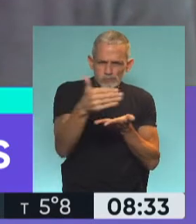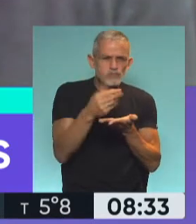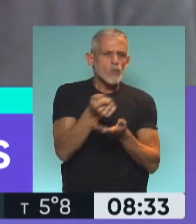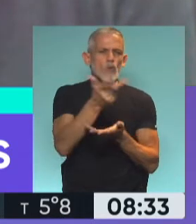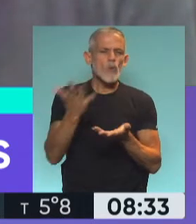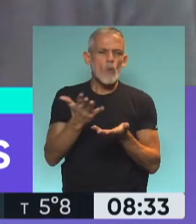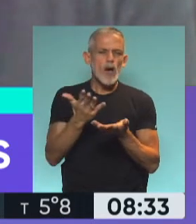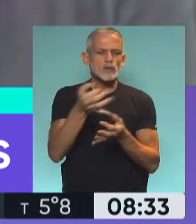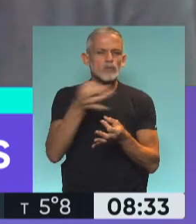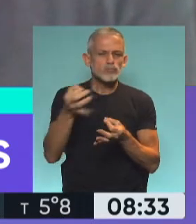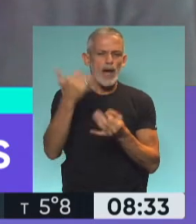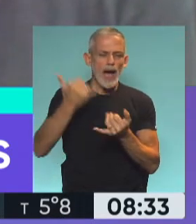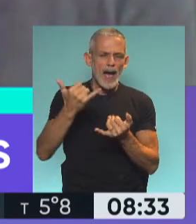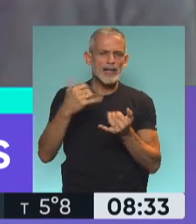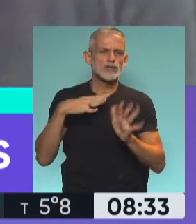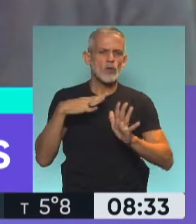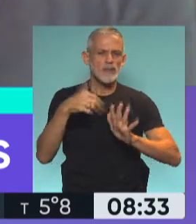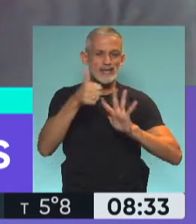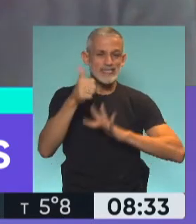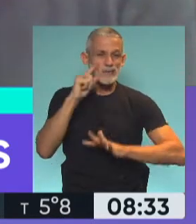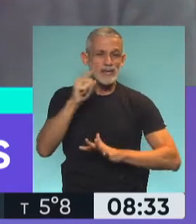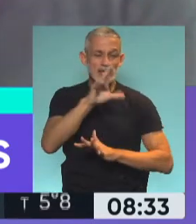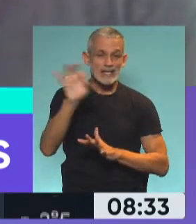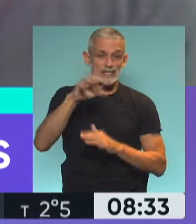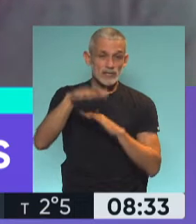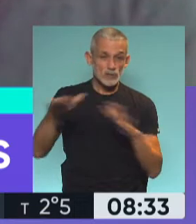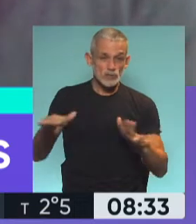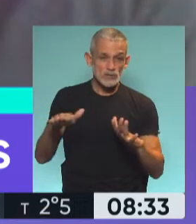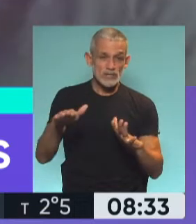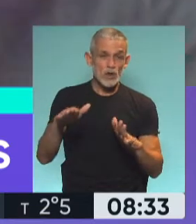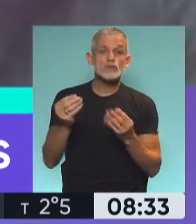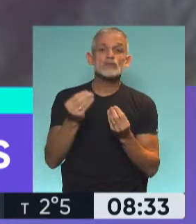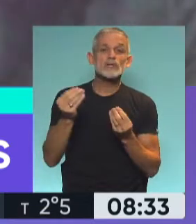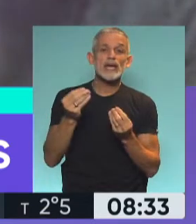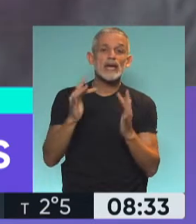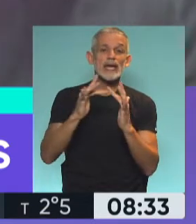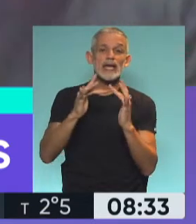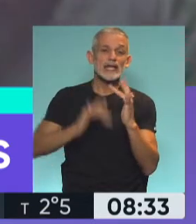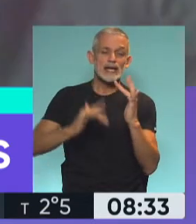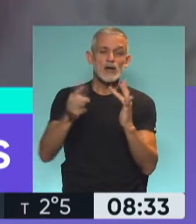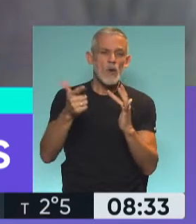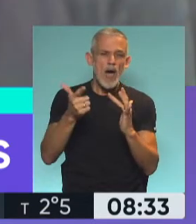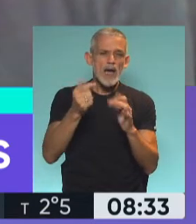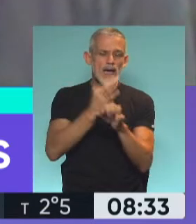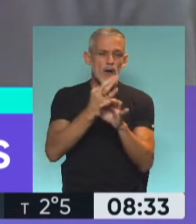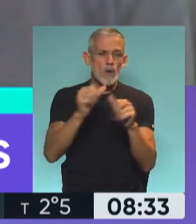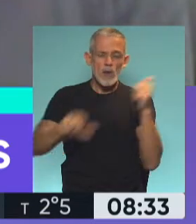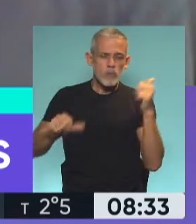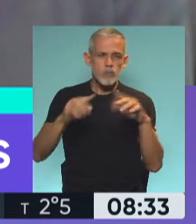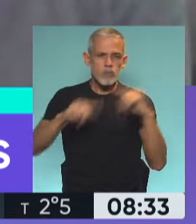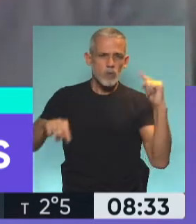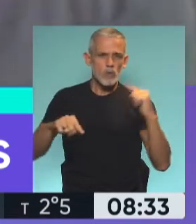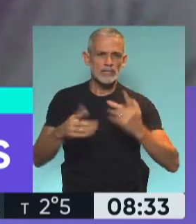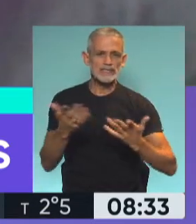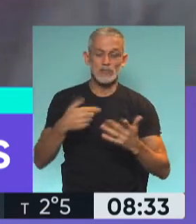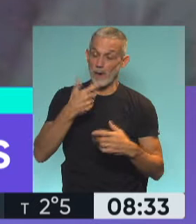¿Estos datos son ciertos? ¿Hay todavía 6.500 chicos en la Ciudad de Buenos Aires absolutamente desconectados de la escuela?